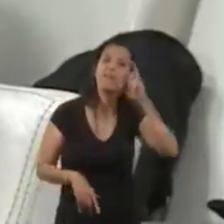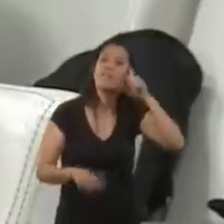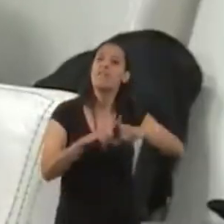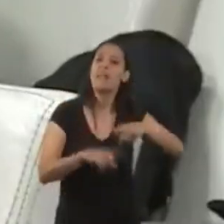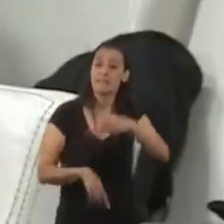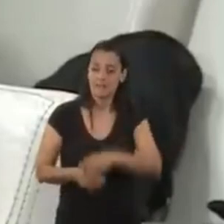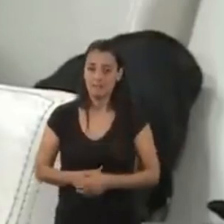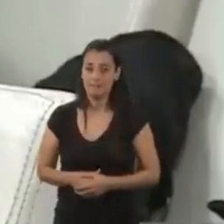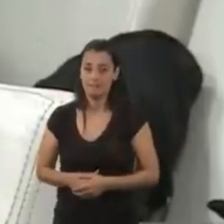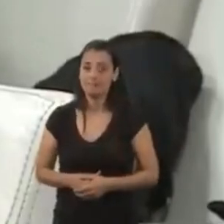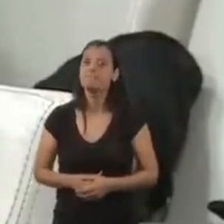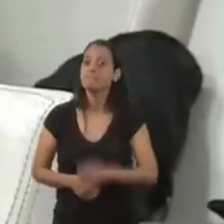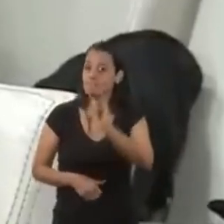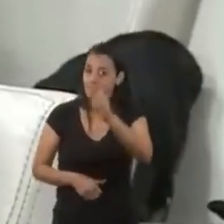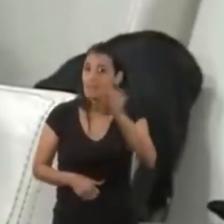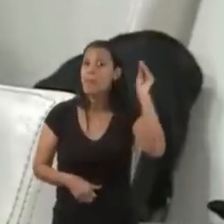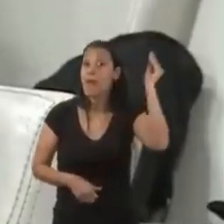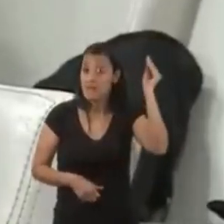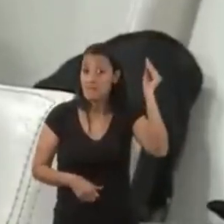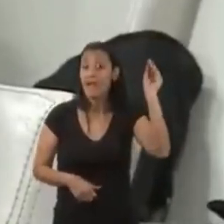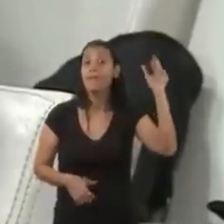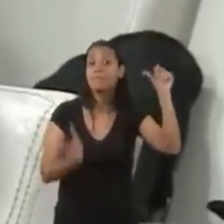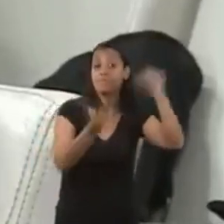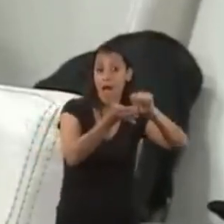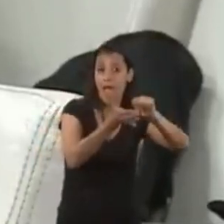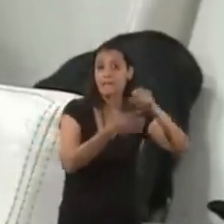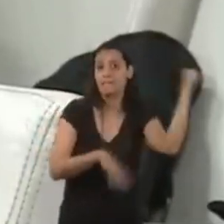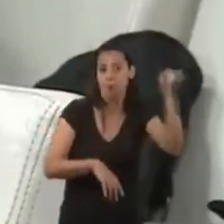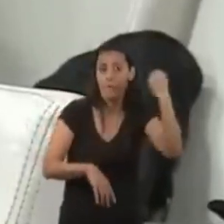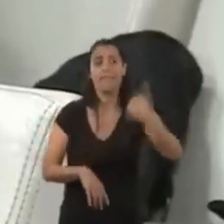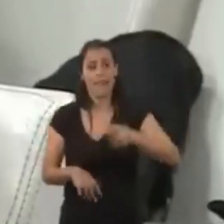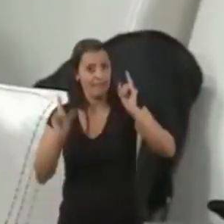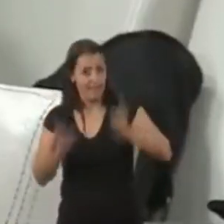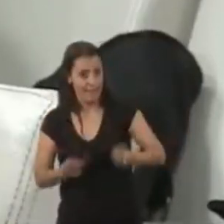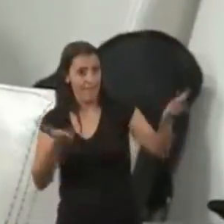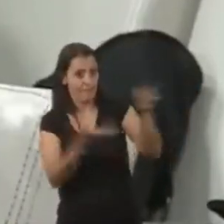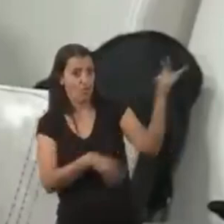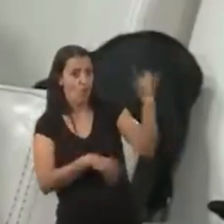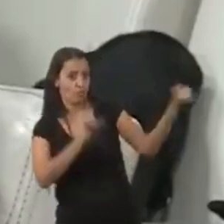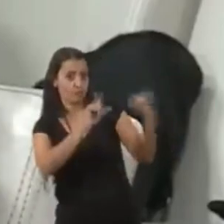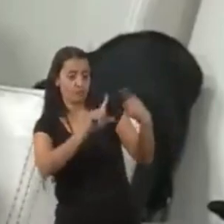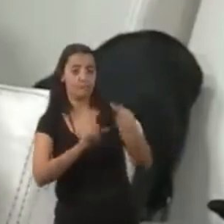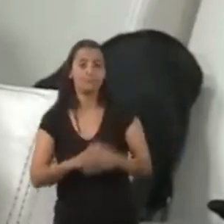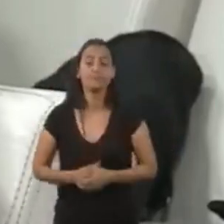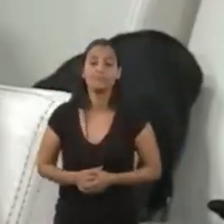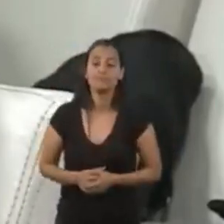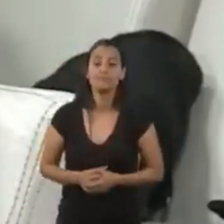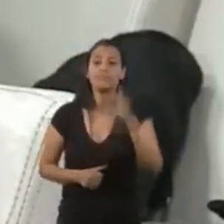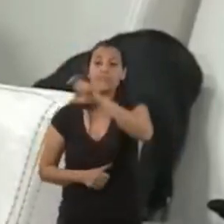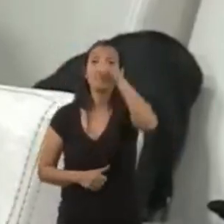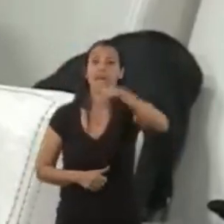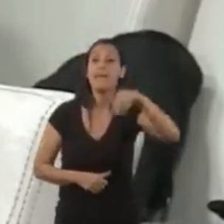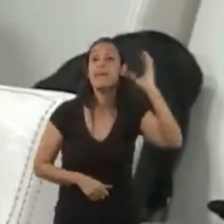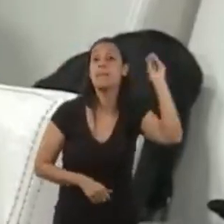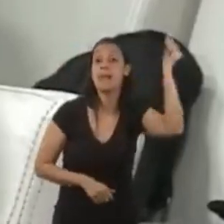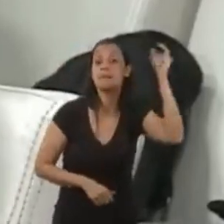que sos de afuera Brasil es un país Argentina es un país importante para Brasil Muchas gracias fero Luciana Tadeo de CNN Brasil